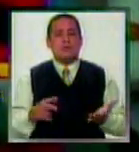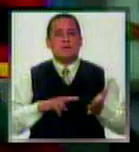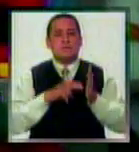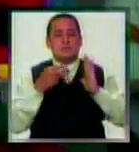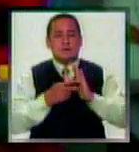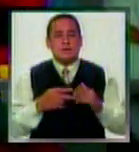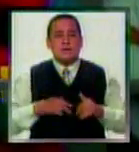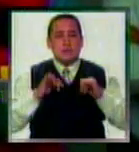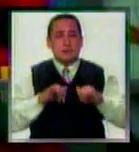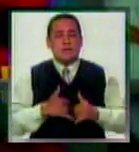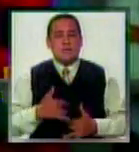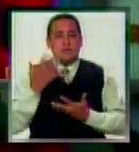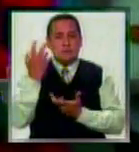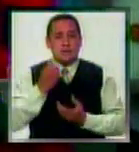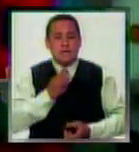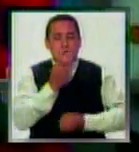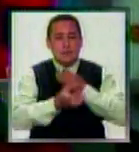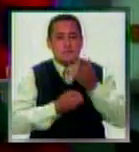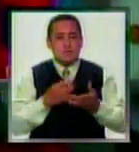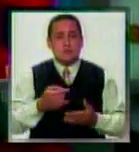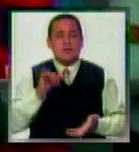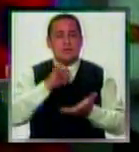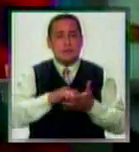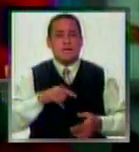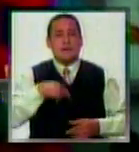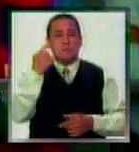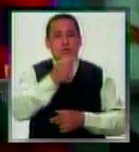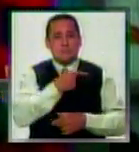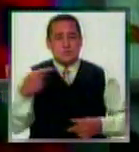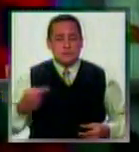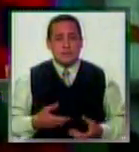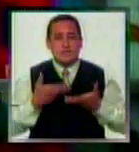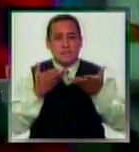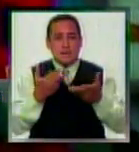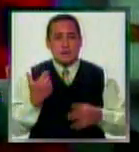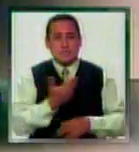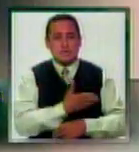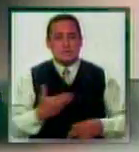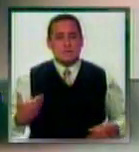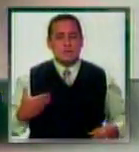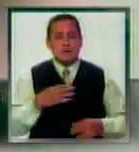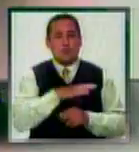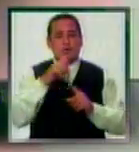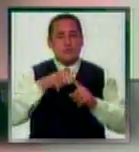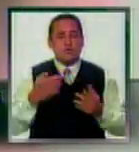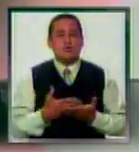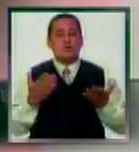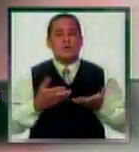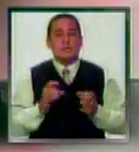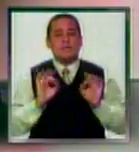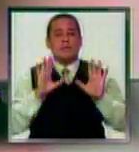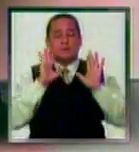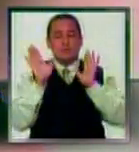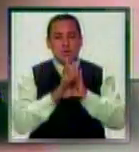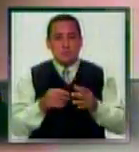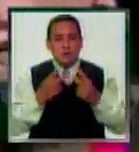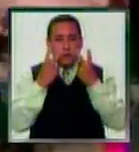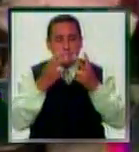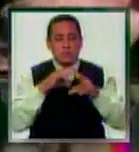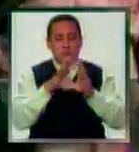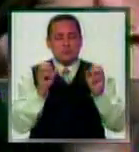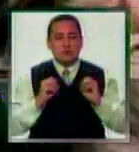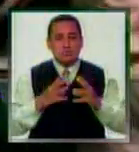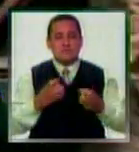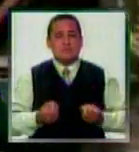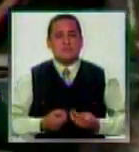Entonces, solo queda esperar el anuncio que la próxima semana dará el presidente Ollanta Humala, donde quizá veamos la luz al final